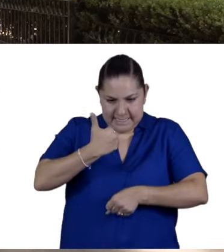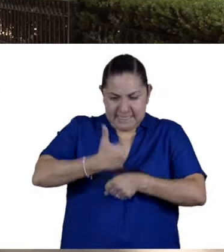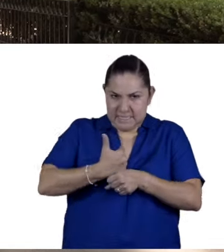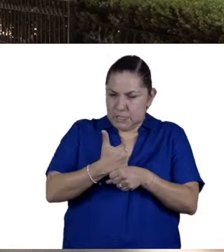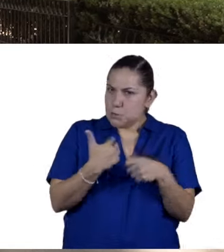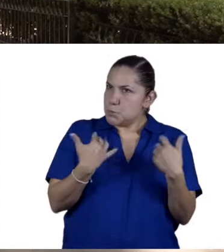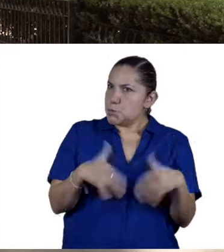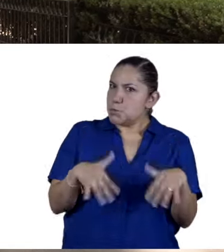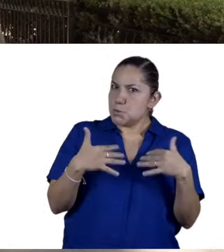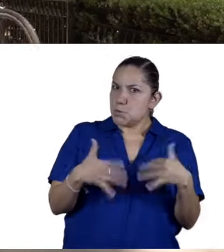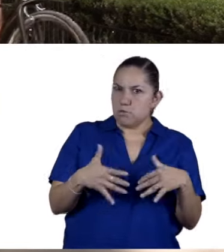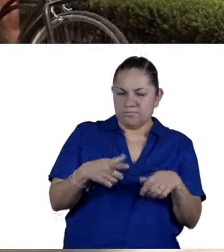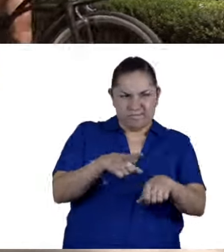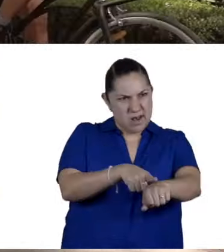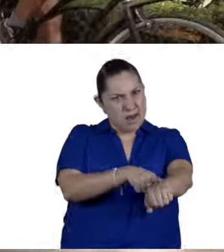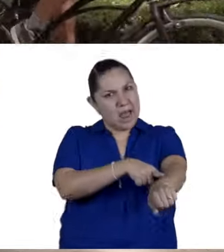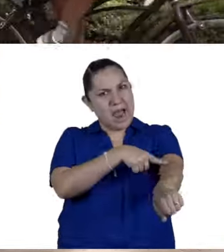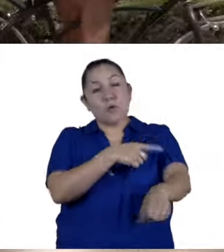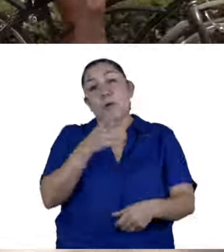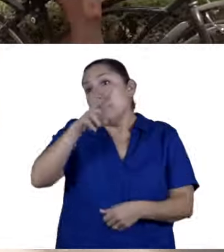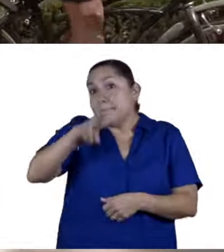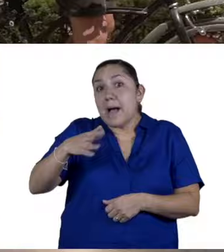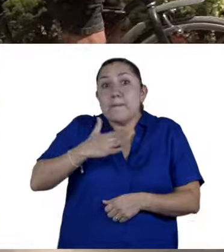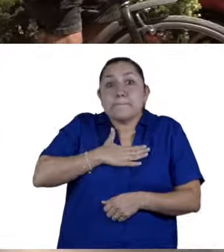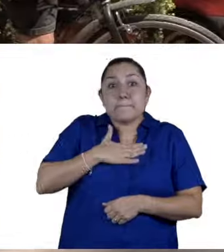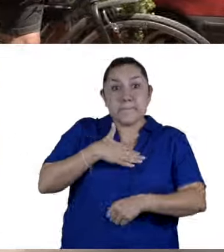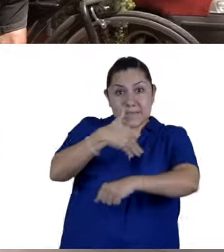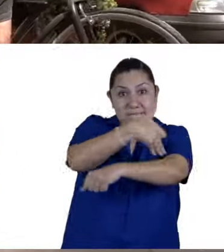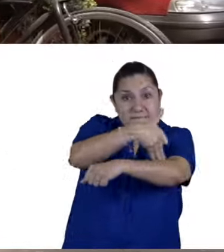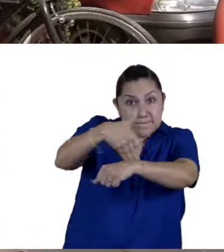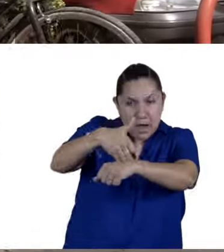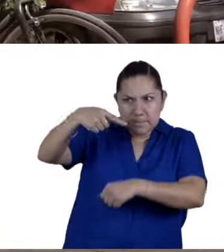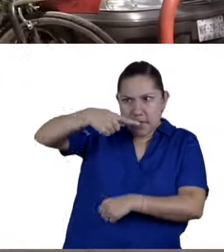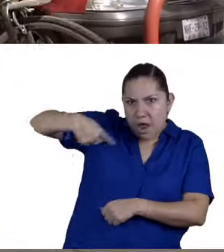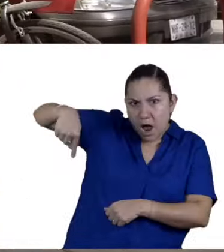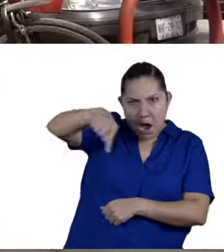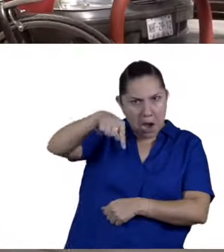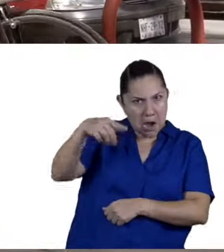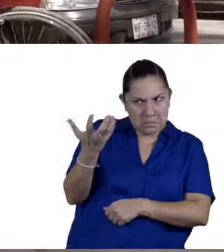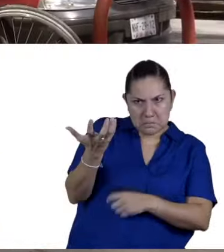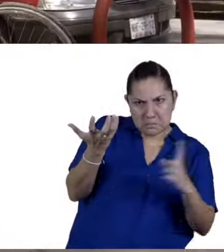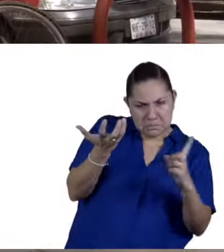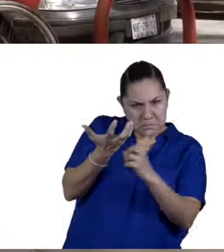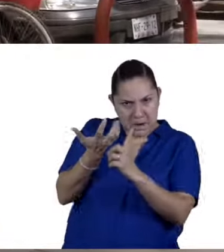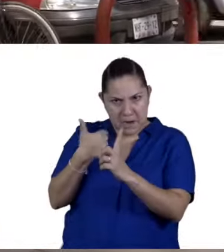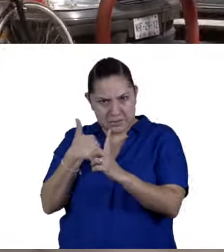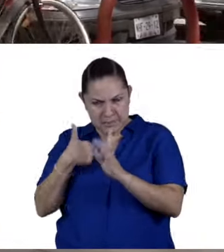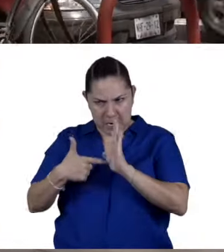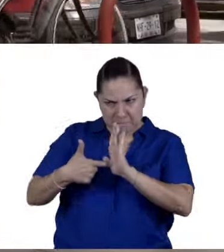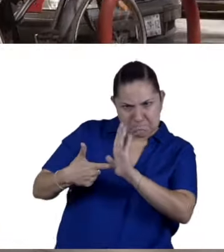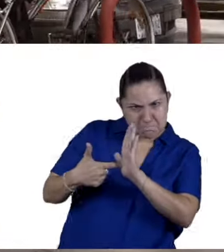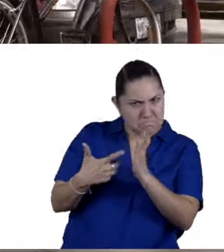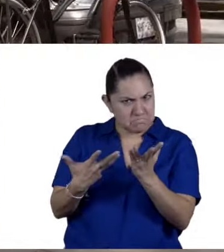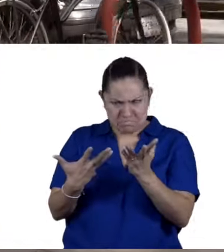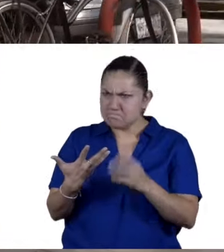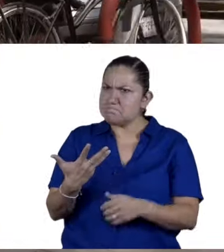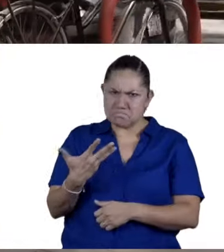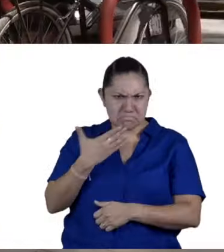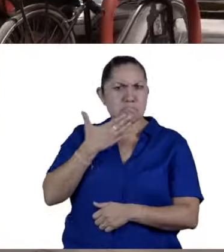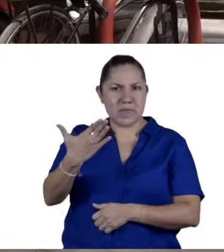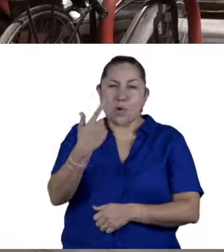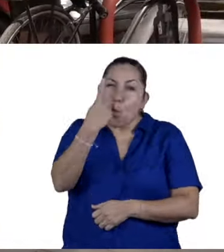Tengo el privilegio de que con mi familia, la verdad, todo ha sido bastante bien. Con el que me ha costado un poco más de trabajo